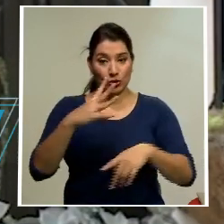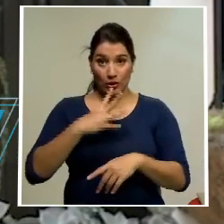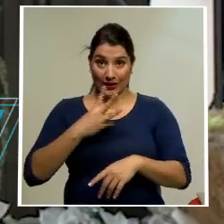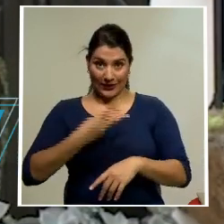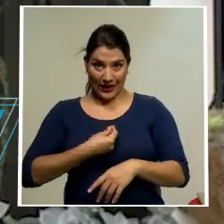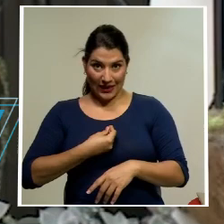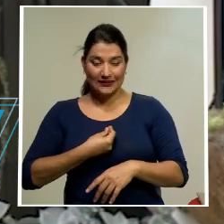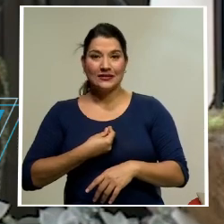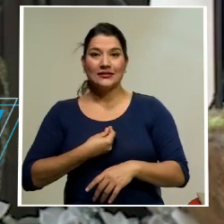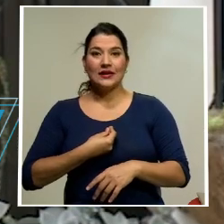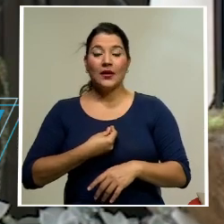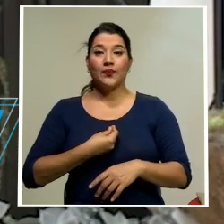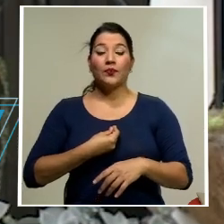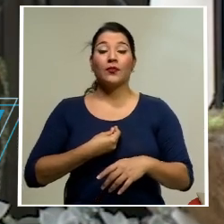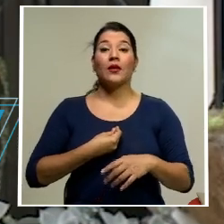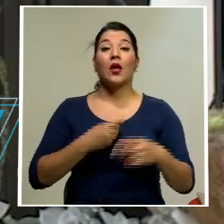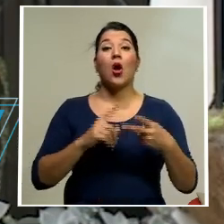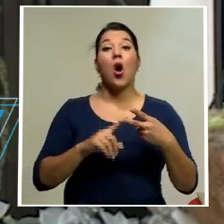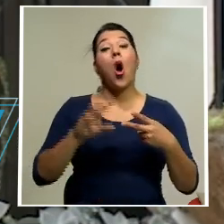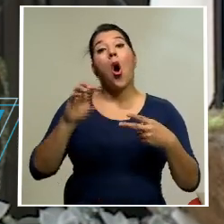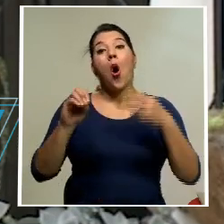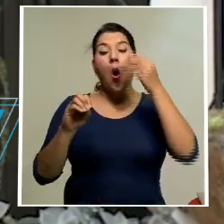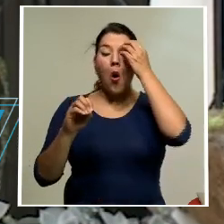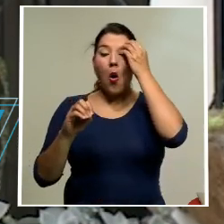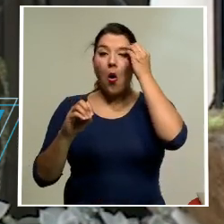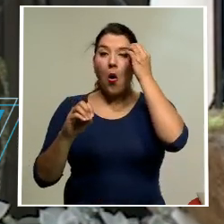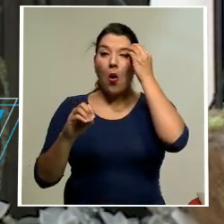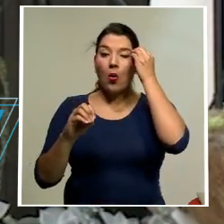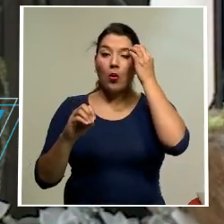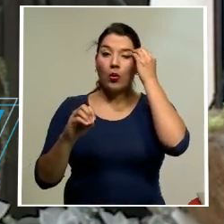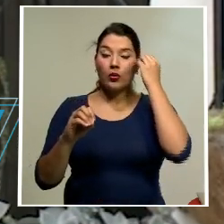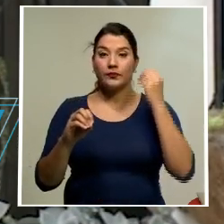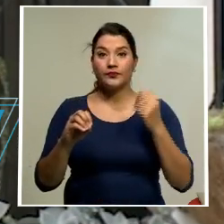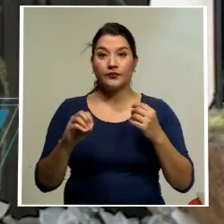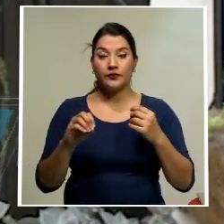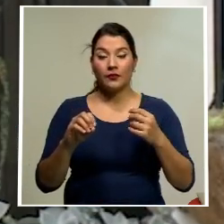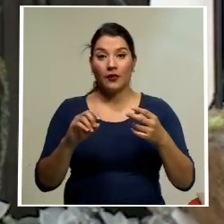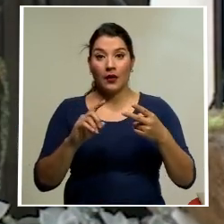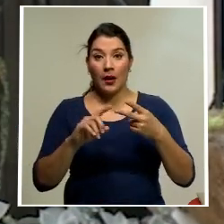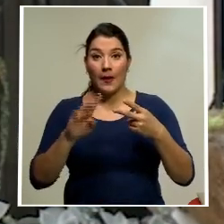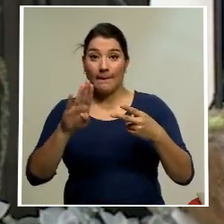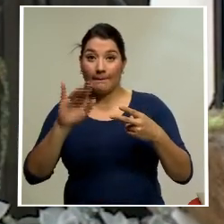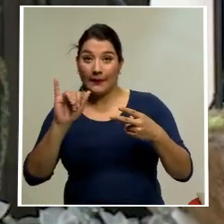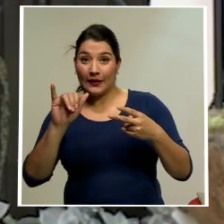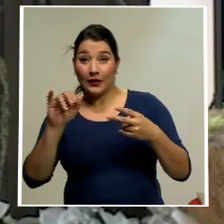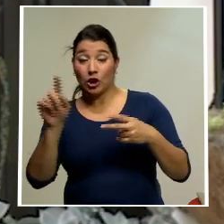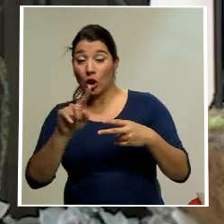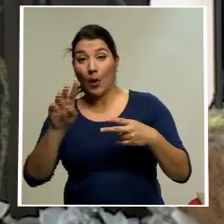binarias porque le exige a la Dirección de Migración adecuar